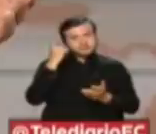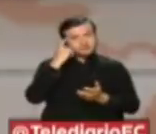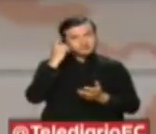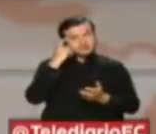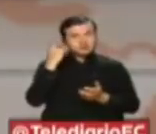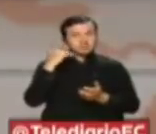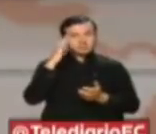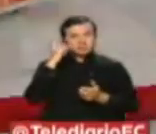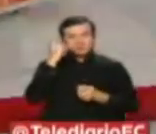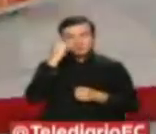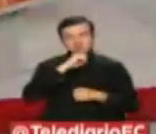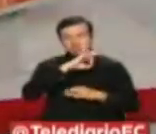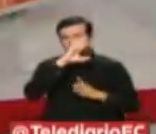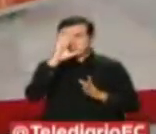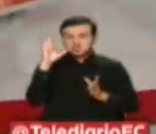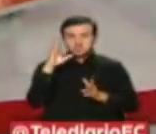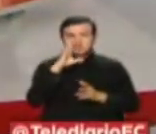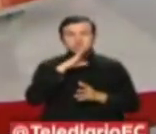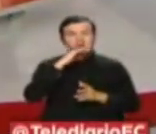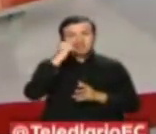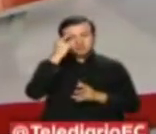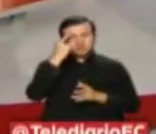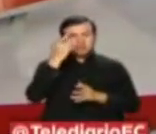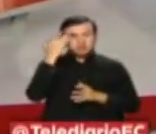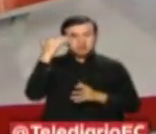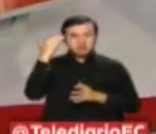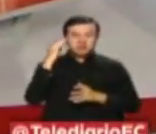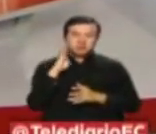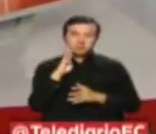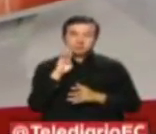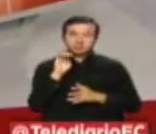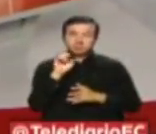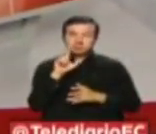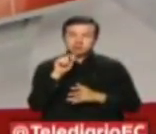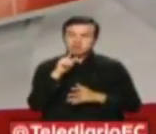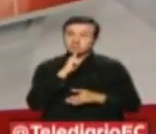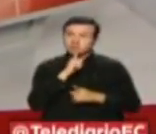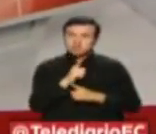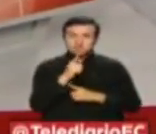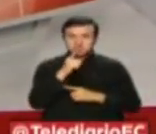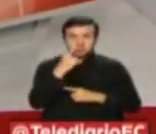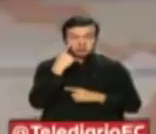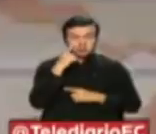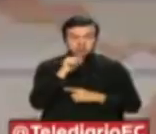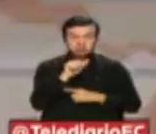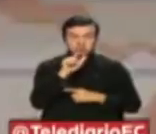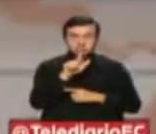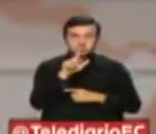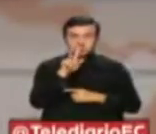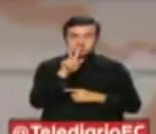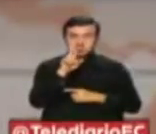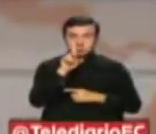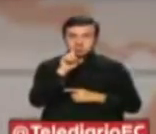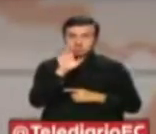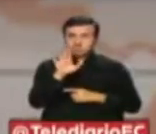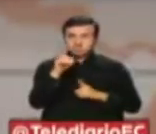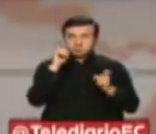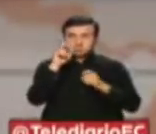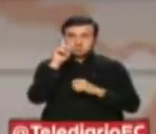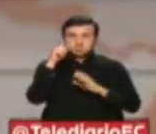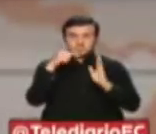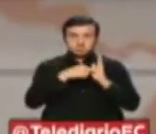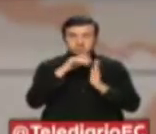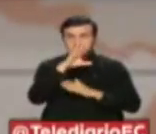claro que lo que dijo el señor correa que ayer en bruselas que sí que el señor alvarado como yo lo he dicho manejo más de